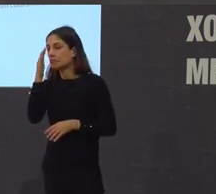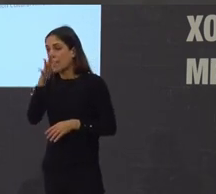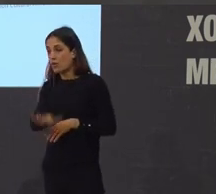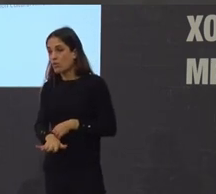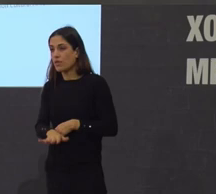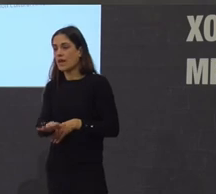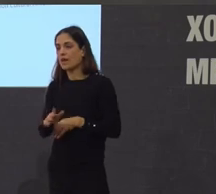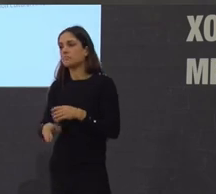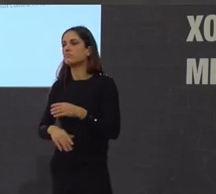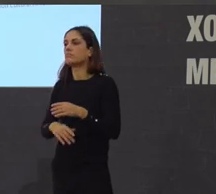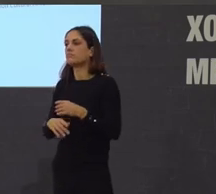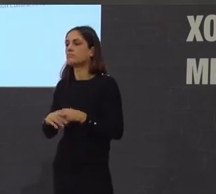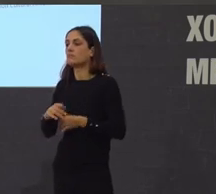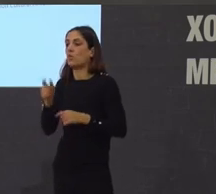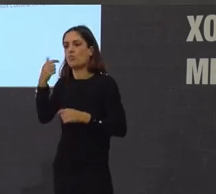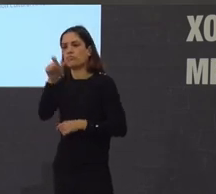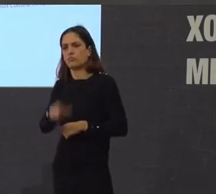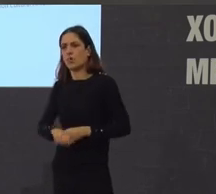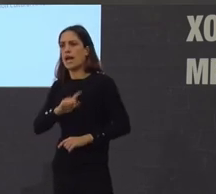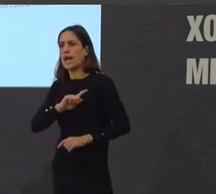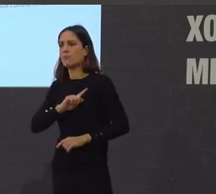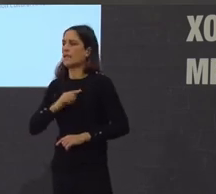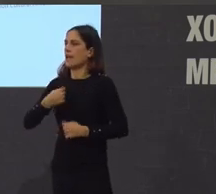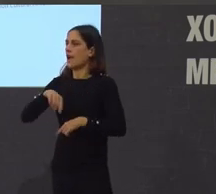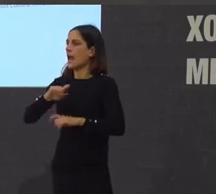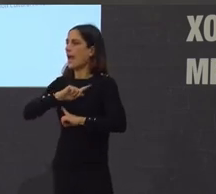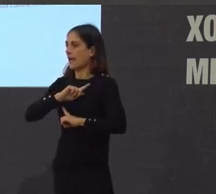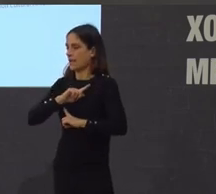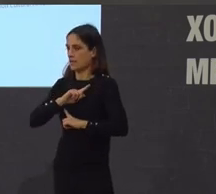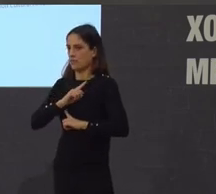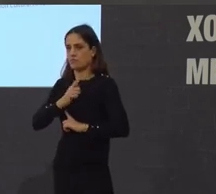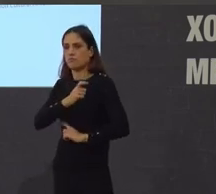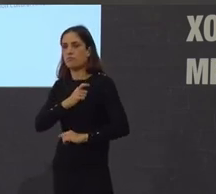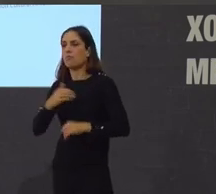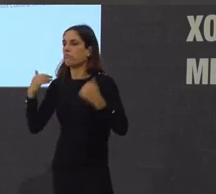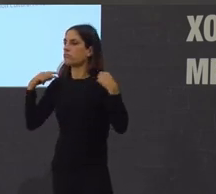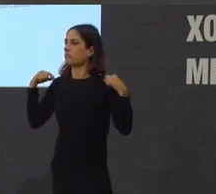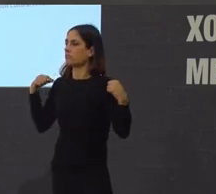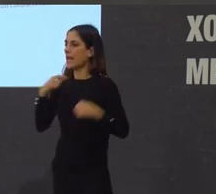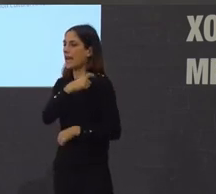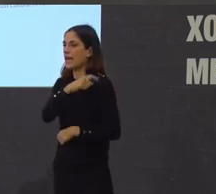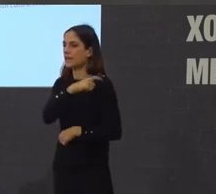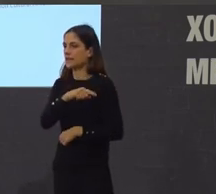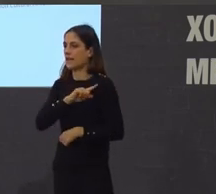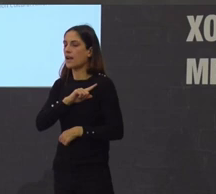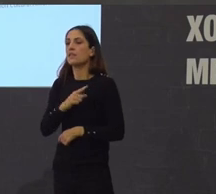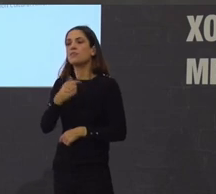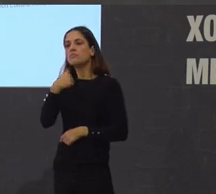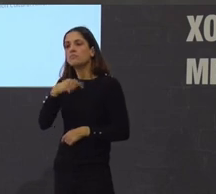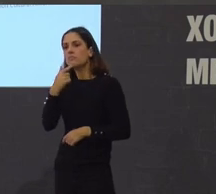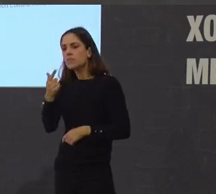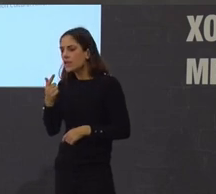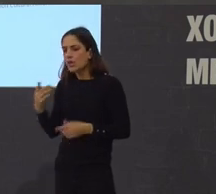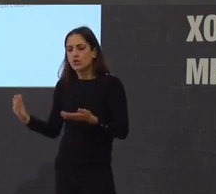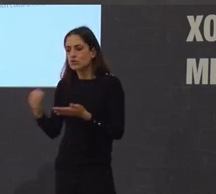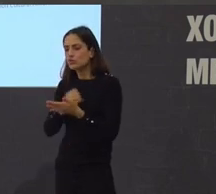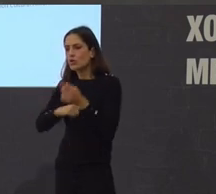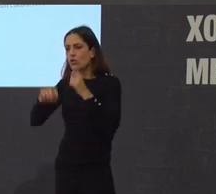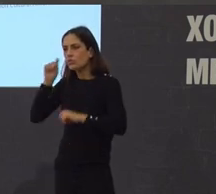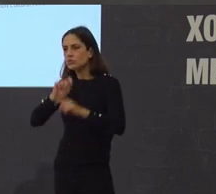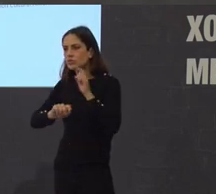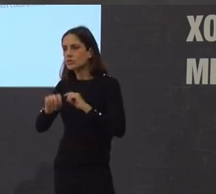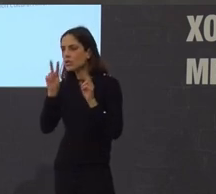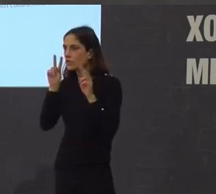sólo un cariño era de un capitán del ejército sublevado y desde luego todo es llanto y da pena ver el